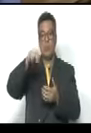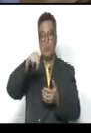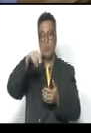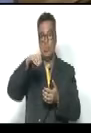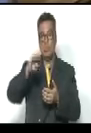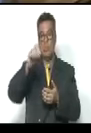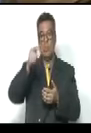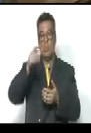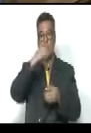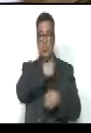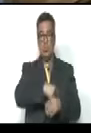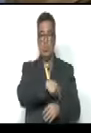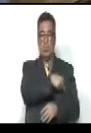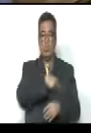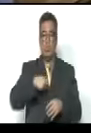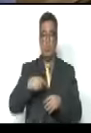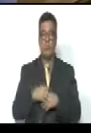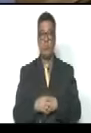Confederación Suiza.